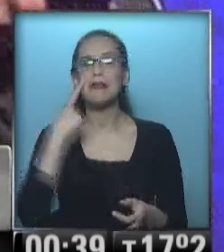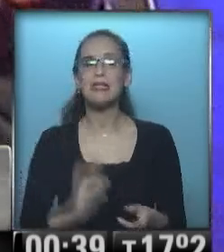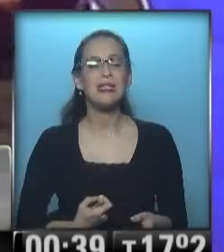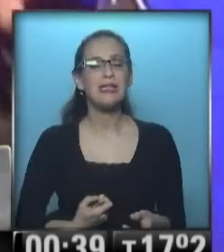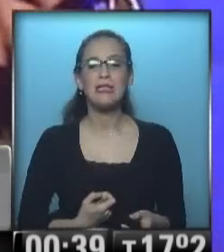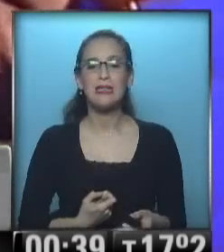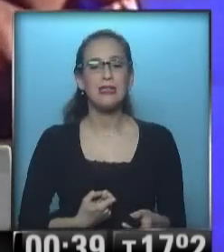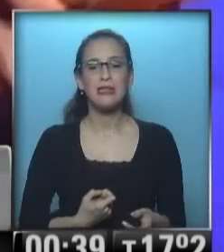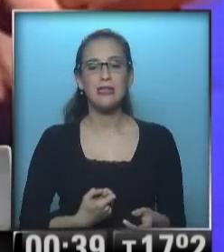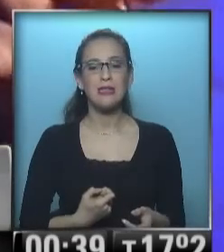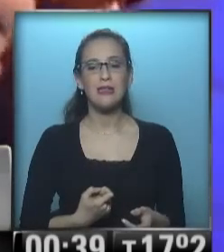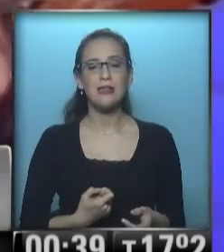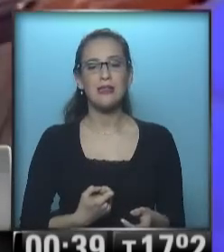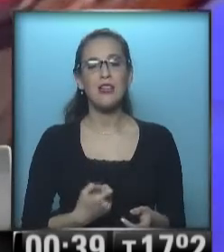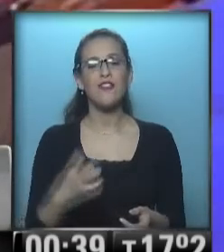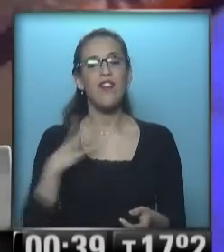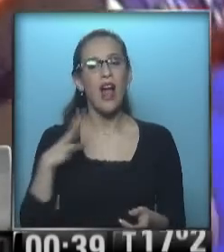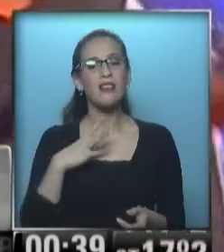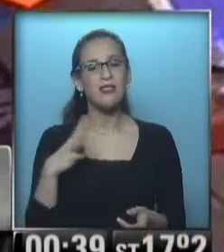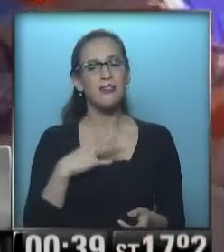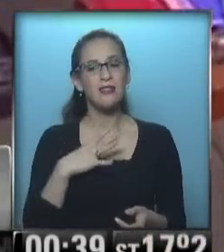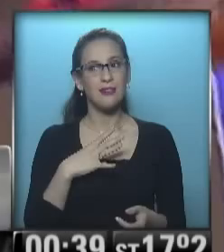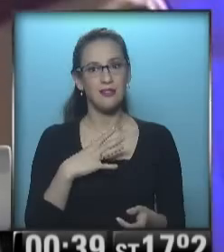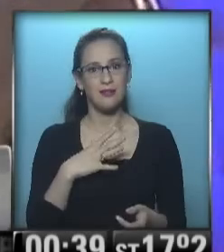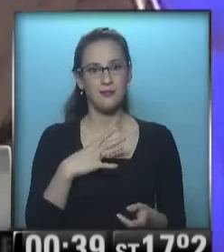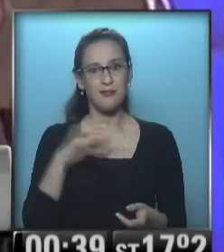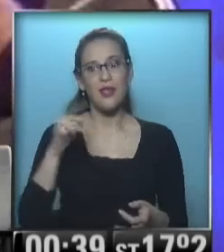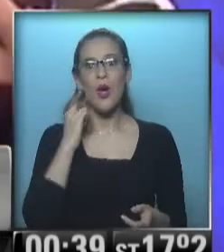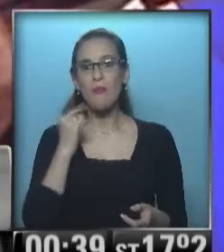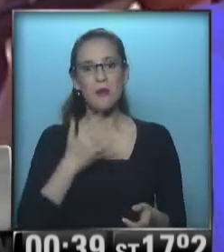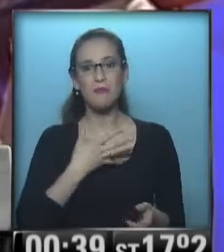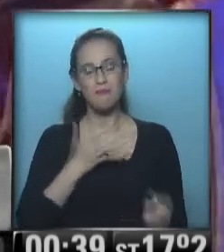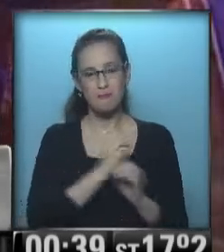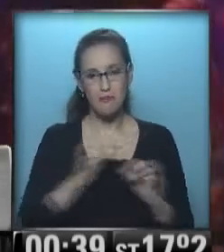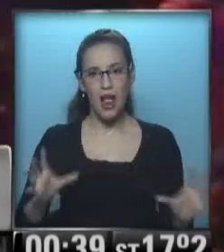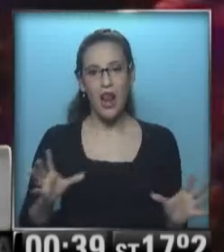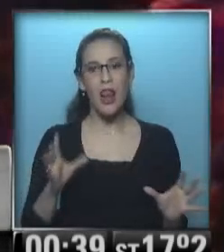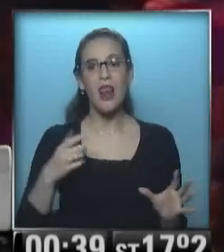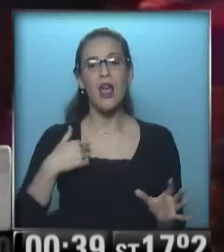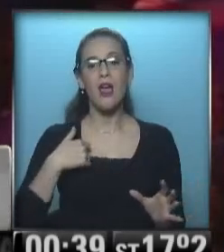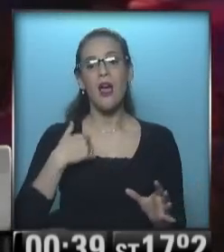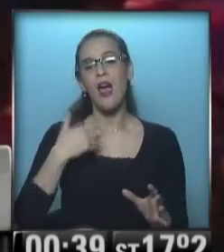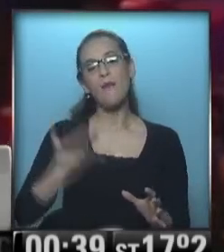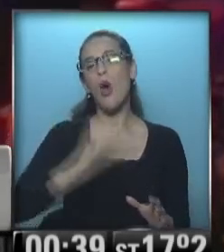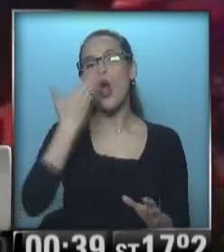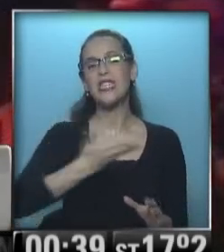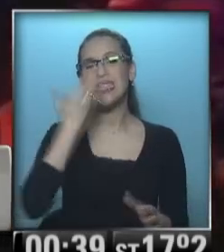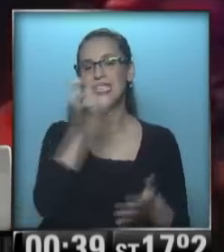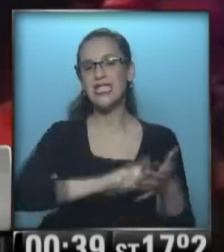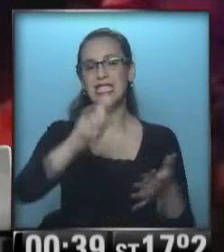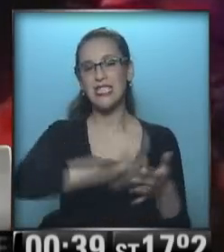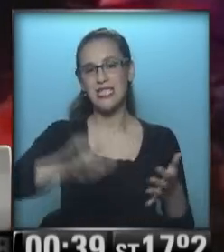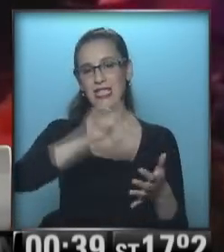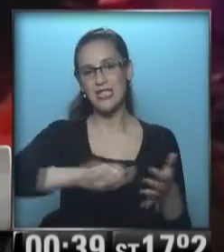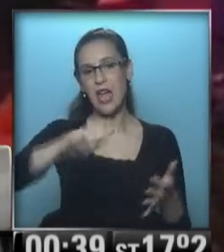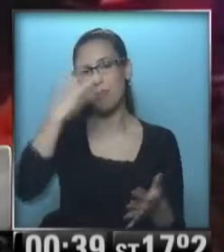y esperan de tus manos la palabra. Te encuentro cuando el sol abre una endija que genera notas sobre la